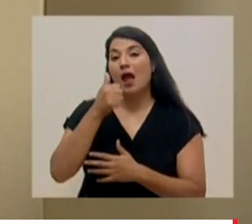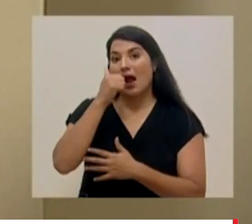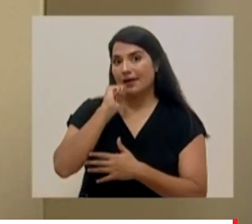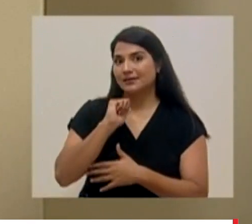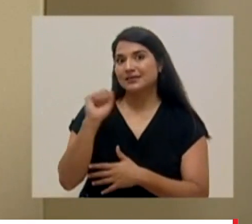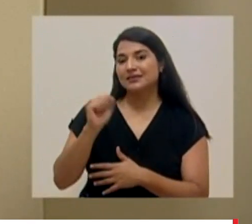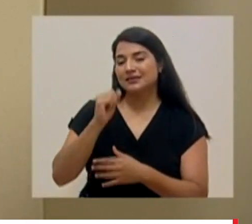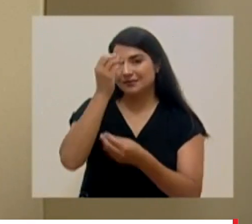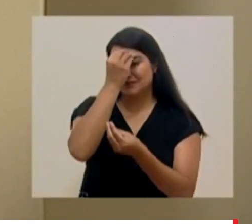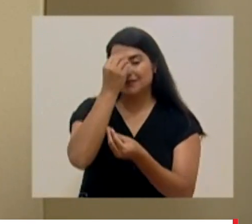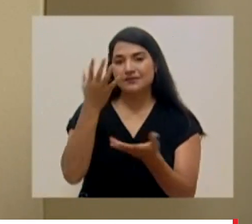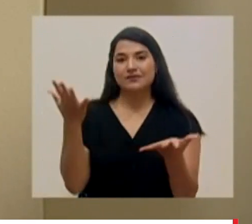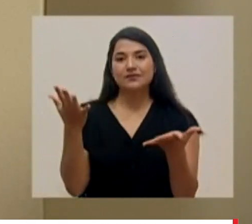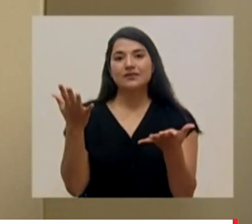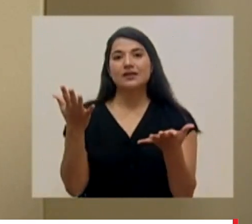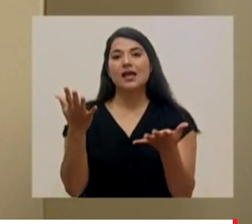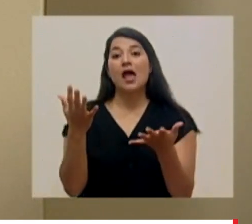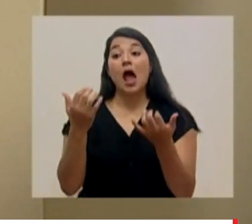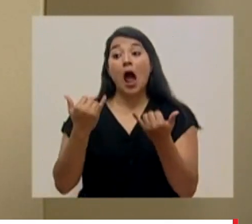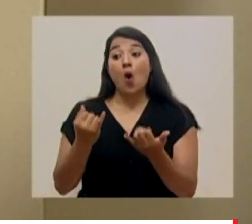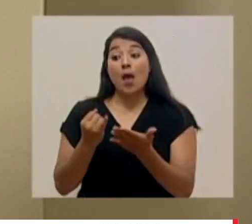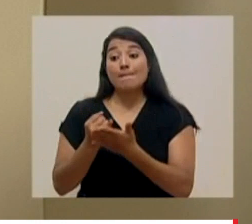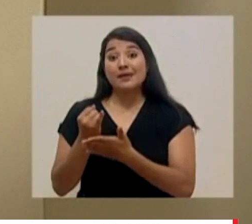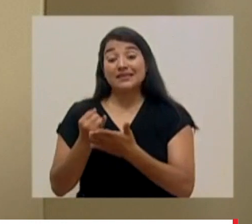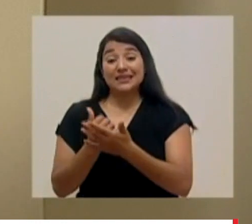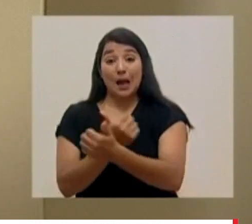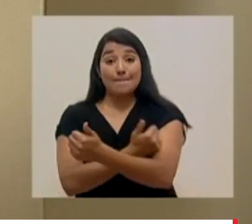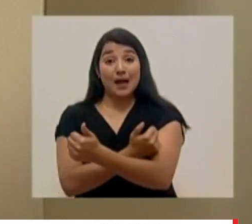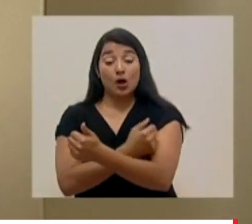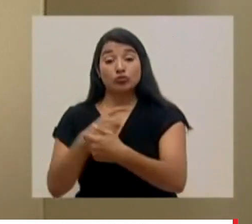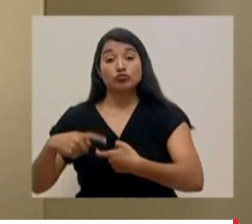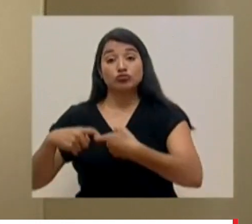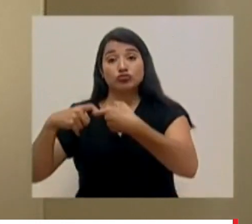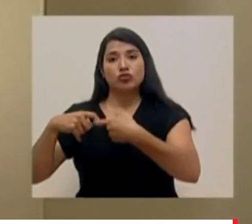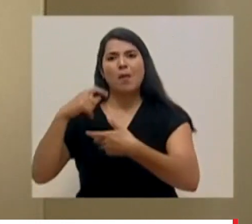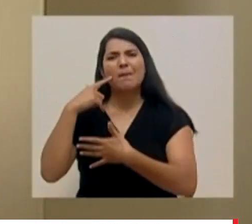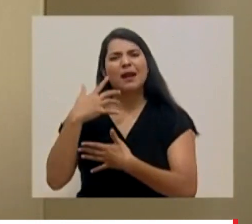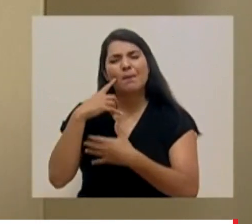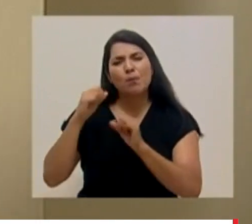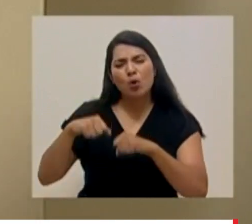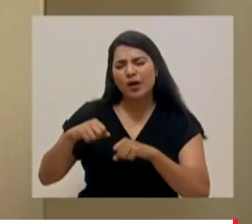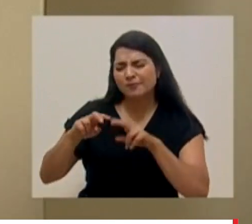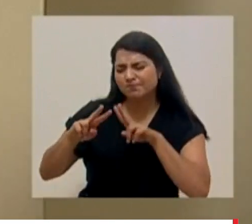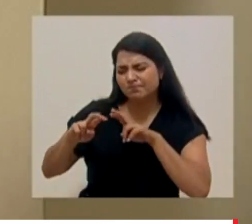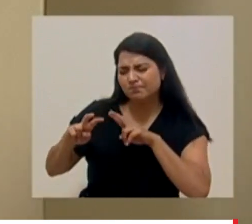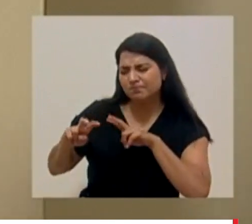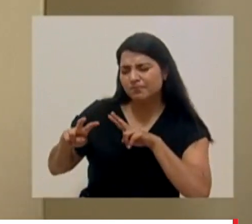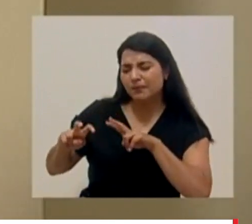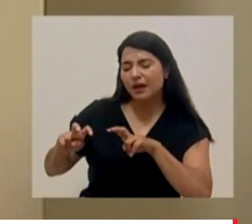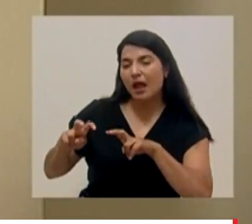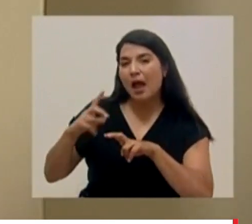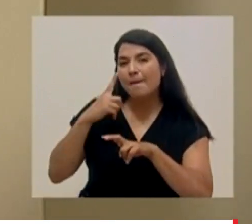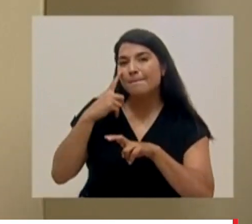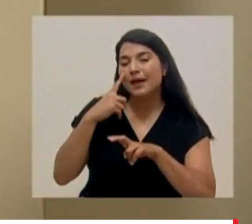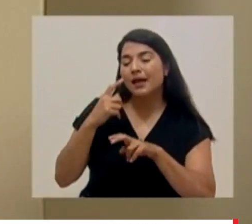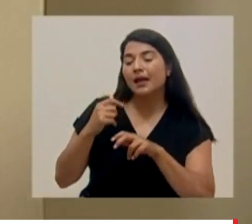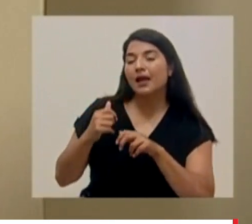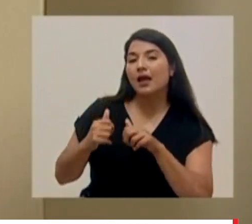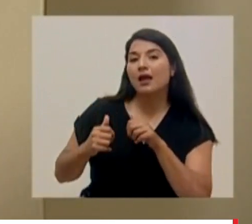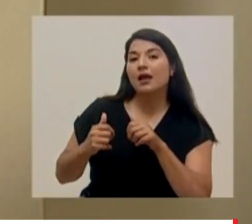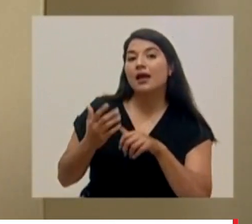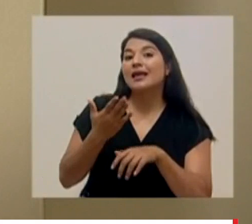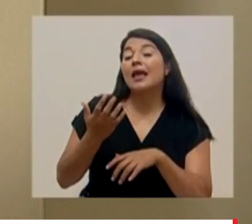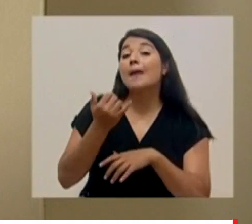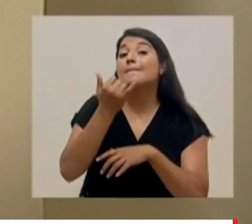se anunció que se hizo una pausa para revisar cuál fue digamos, todo el contexto